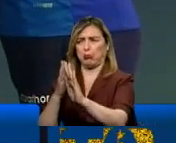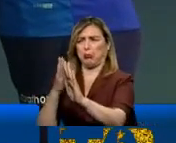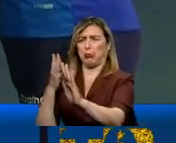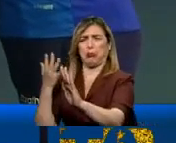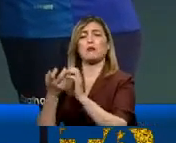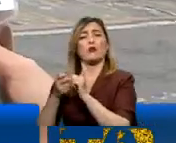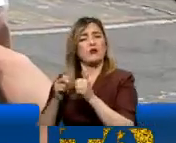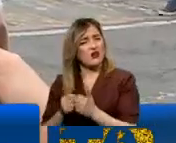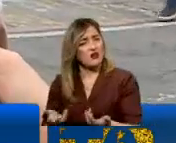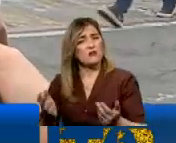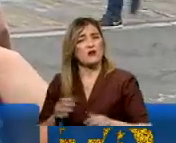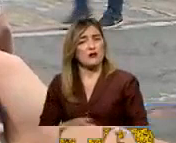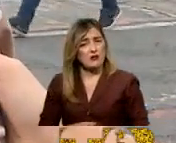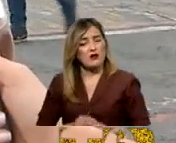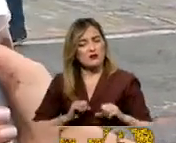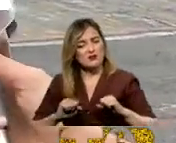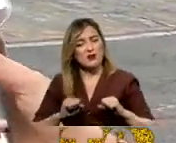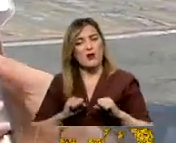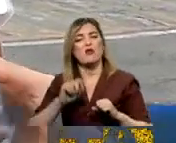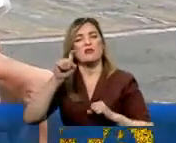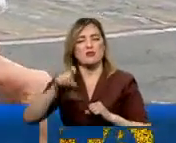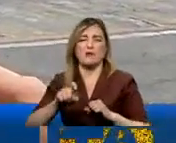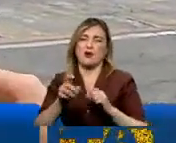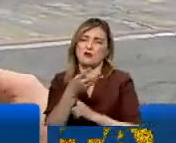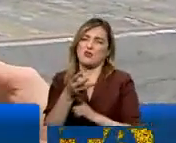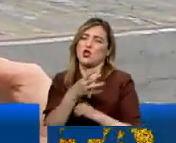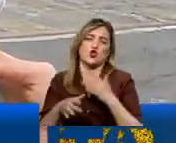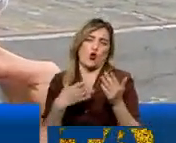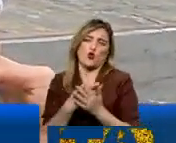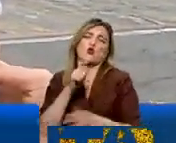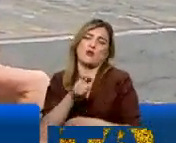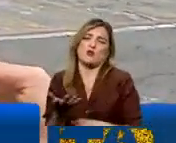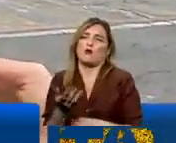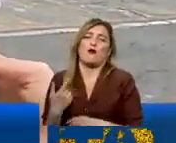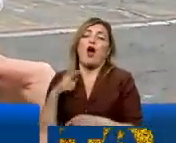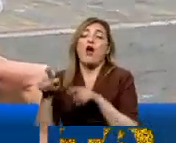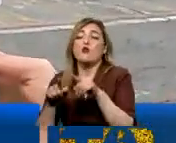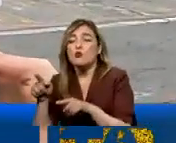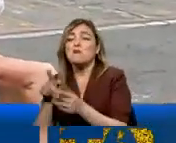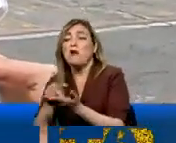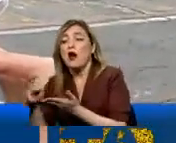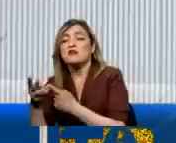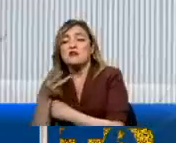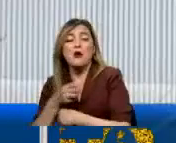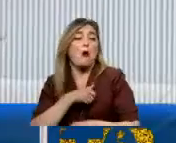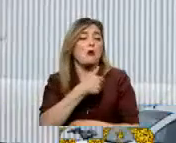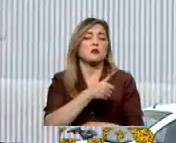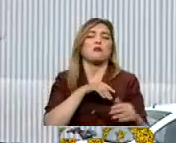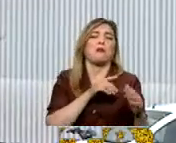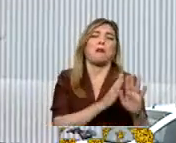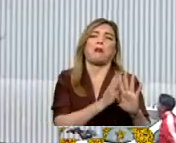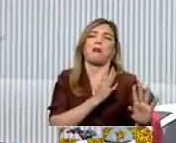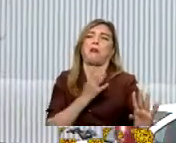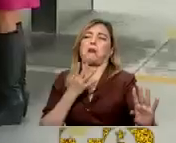la ciudadanía. Todos los trámites de servicios deberían ser en línea, a fin de evitarnos pérdida de tiempo. El plazo